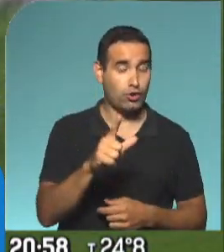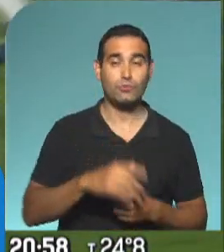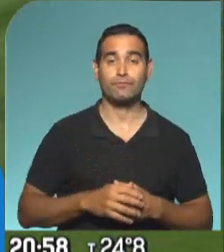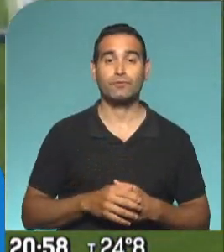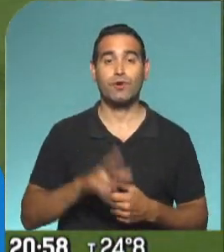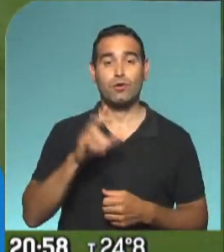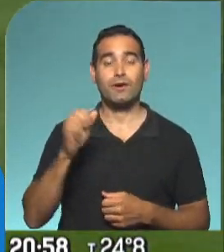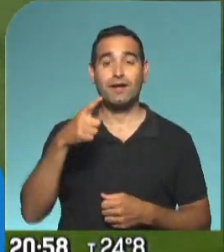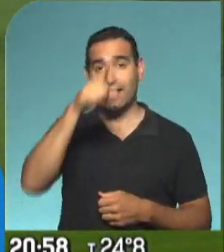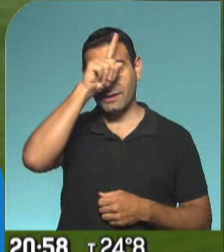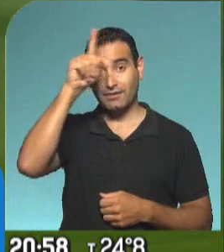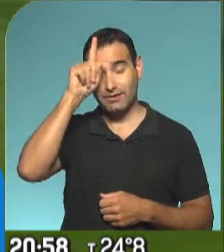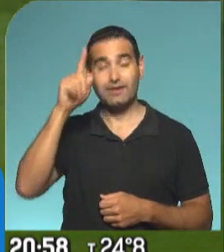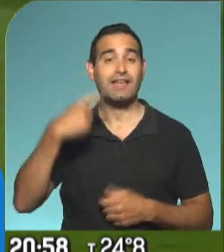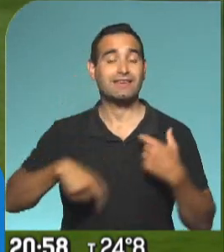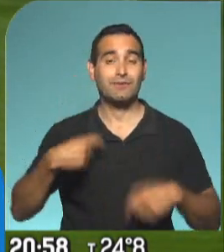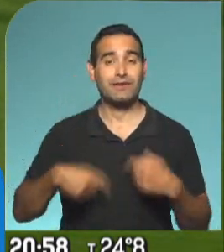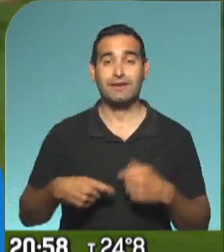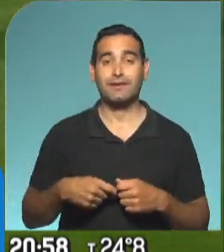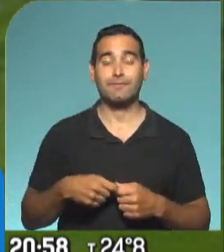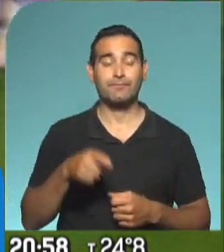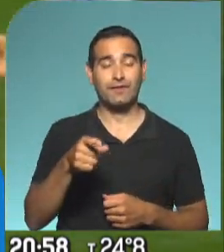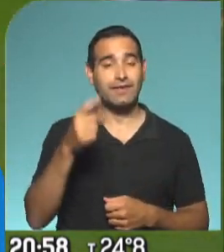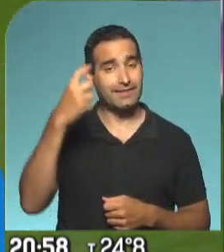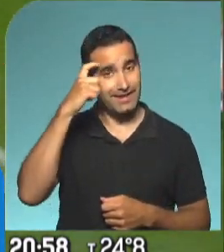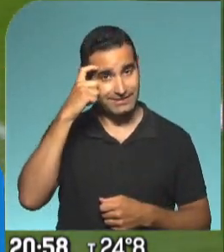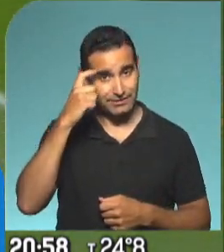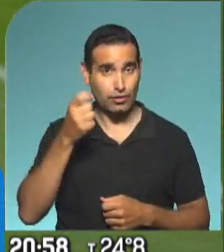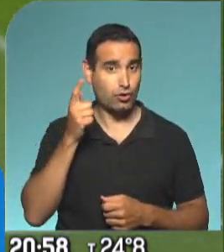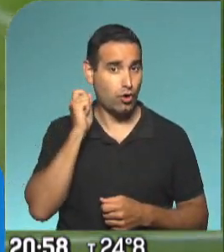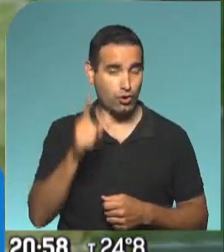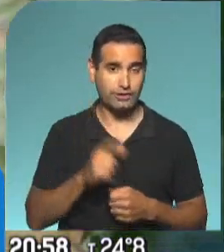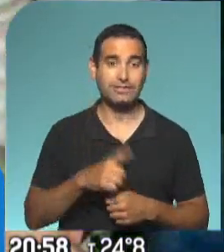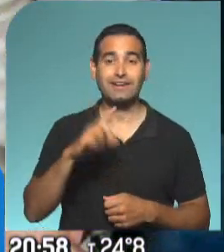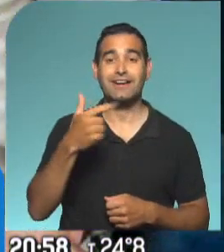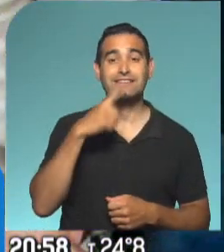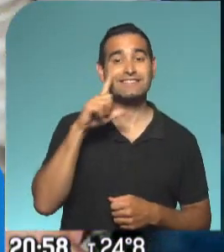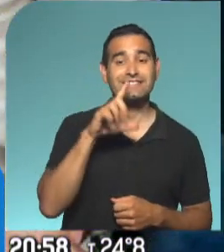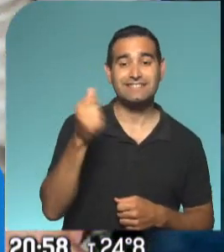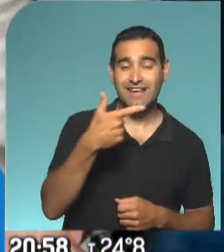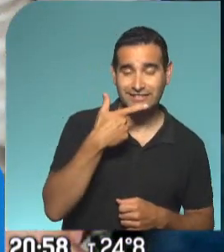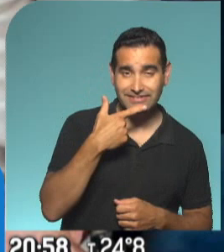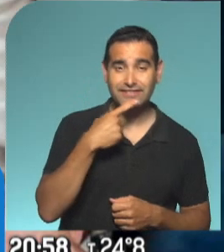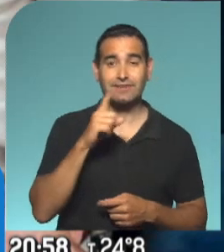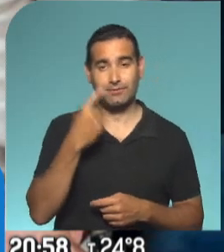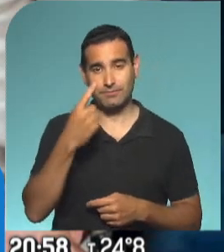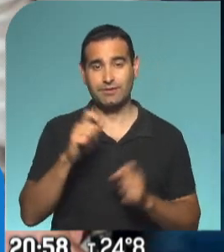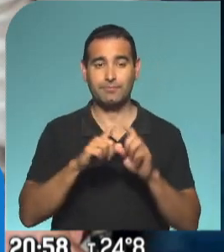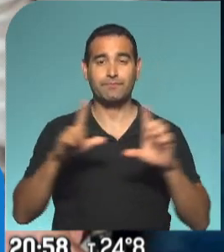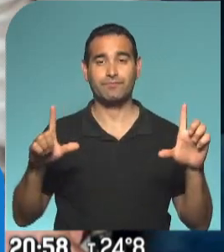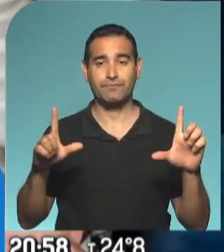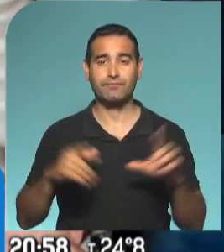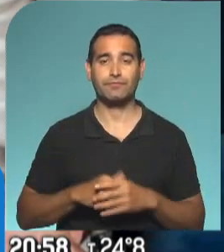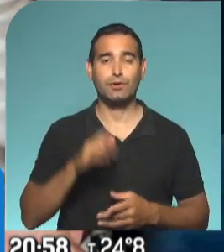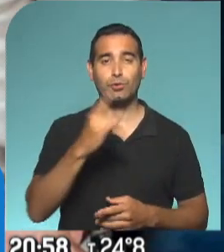Madrid, 10. Mirá cuántos goles le hizo al Atlético de Madrid. E Iker Casillas, un histórico del Real Madrid. Varios habrán sido. Allí está